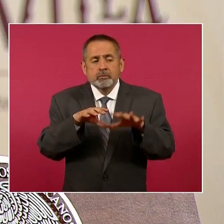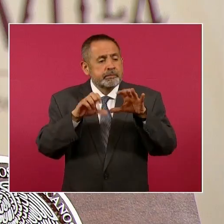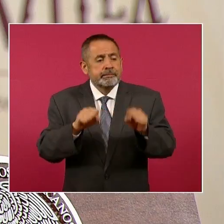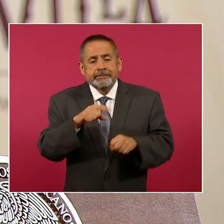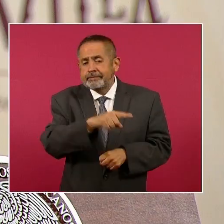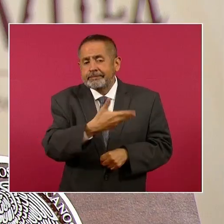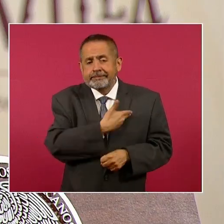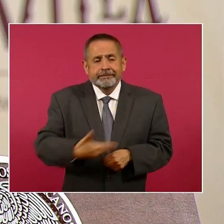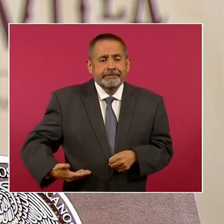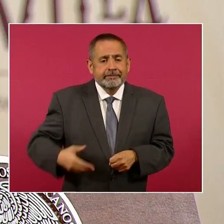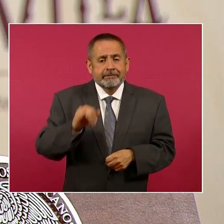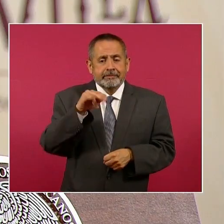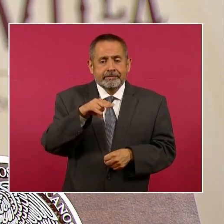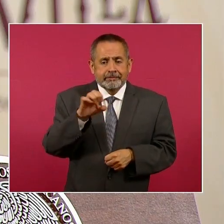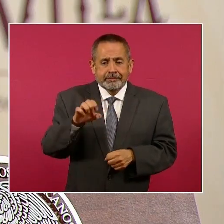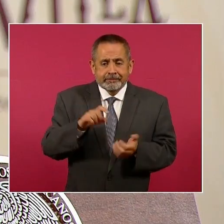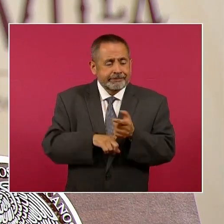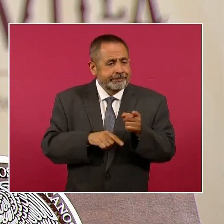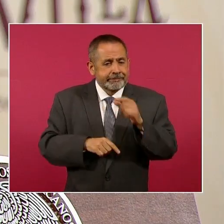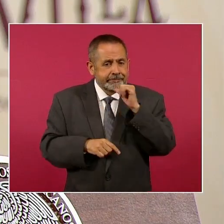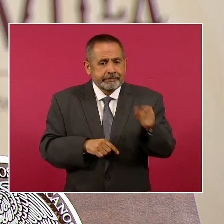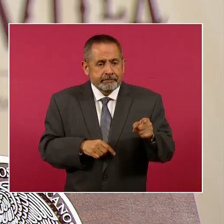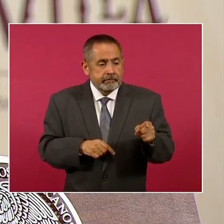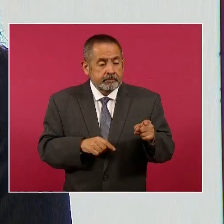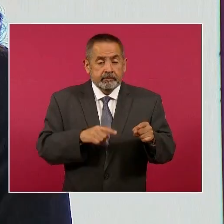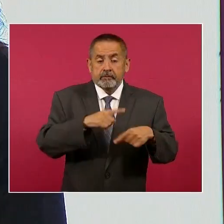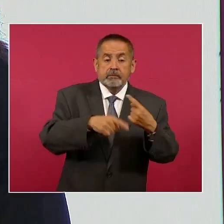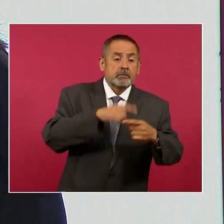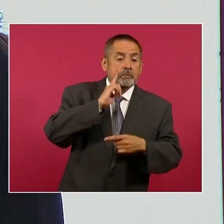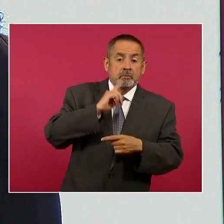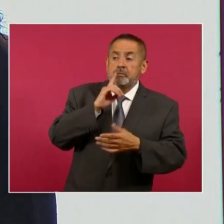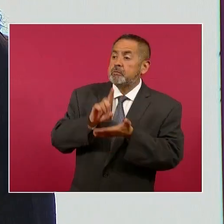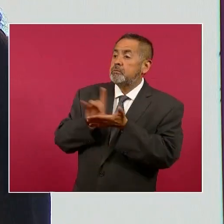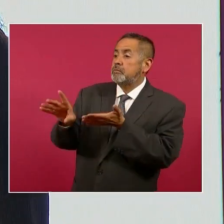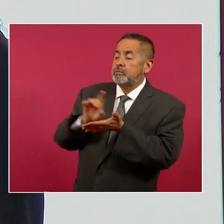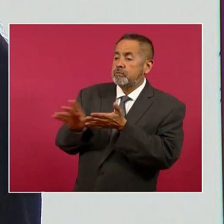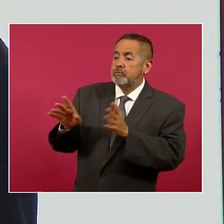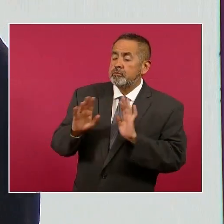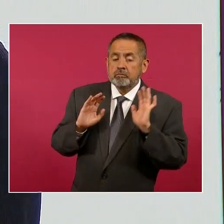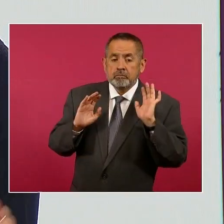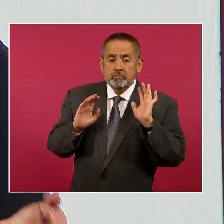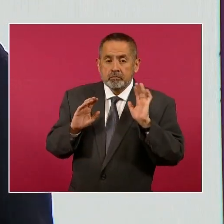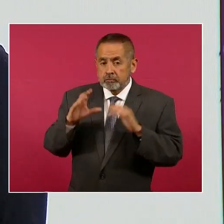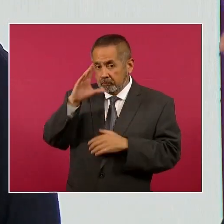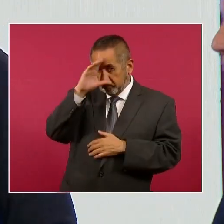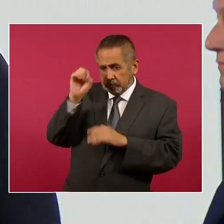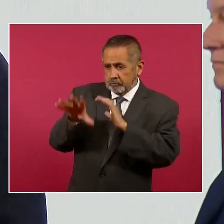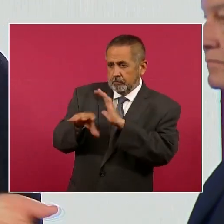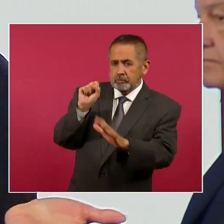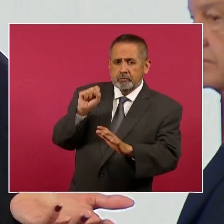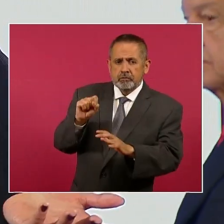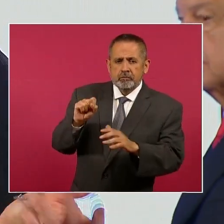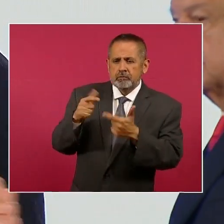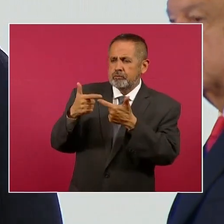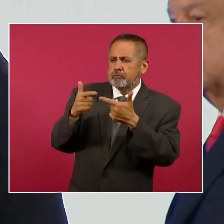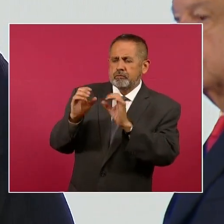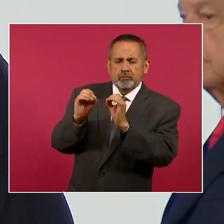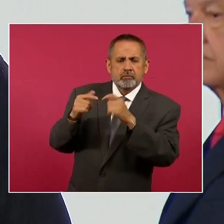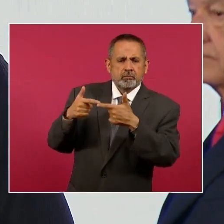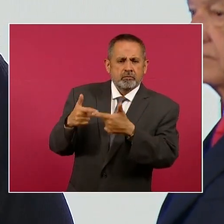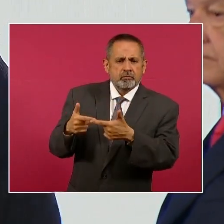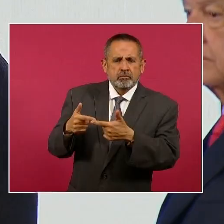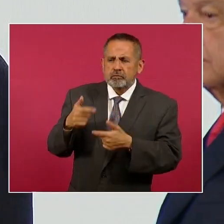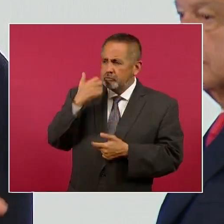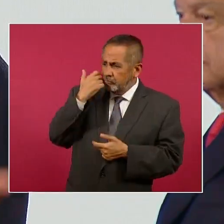INE, la usuaria de esta cuenta se justificó diciendo que la foto la había sacado de Google y que si quería,